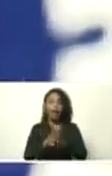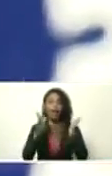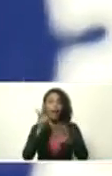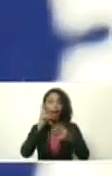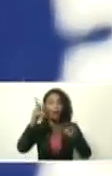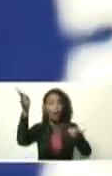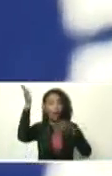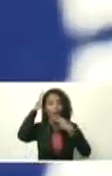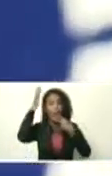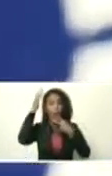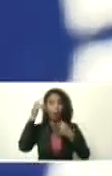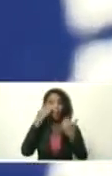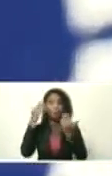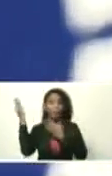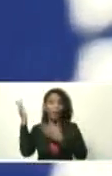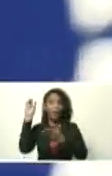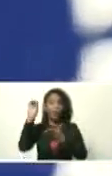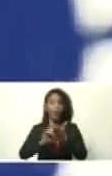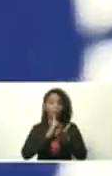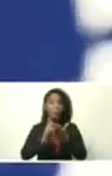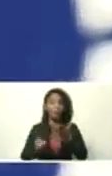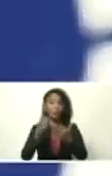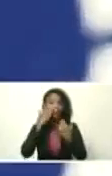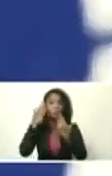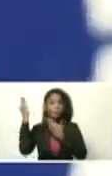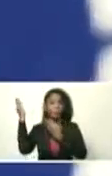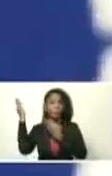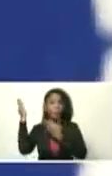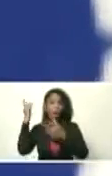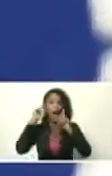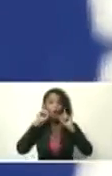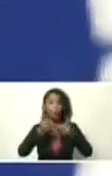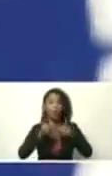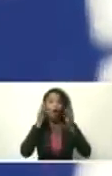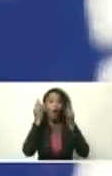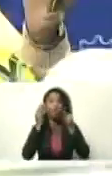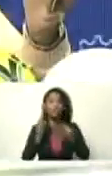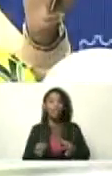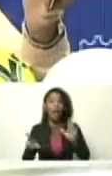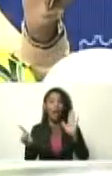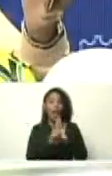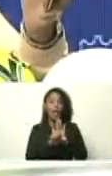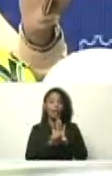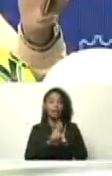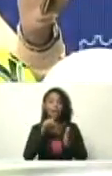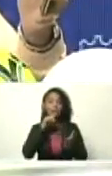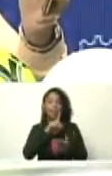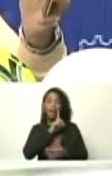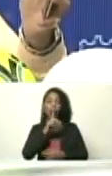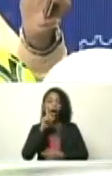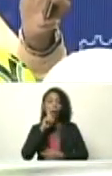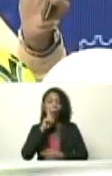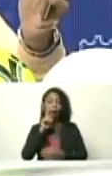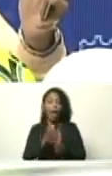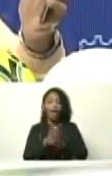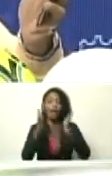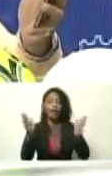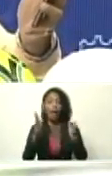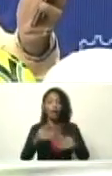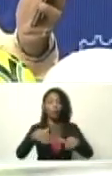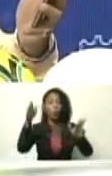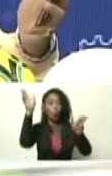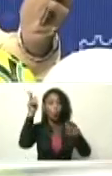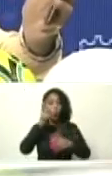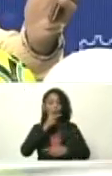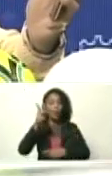Huaycaipuro. Ah, ¿se dan cuenta la discriminación? Esa autopista oficialmente, legalmente, se llama Gran Cacique Huaycaipuro,